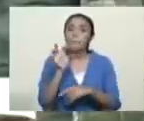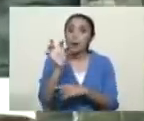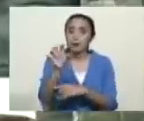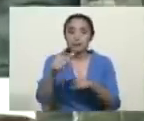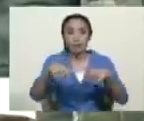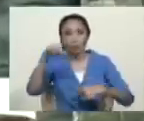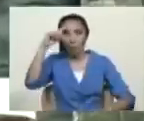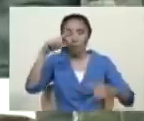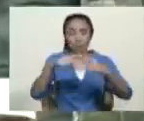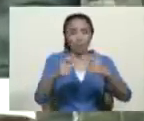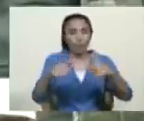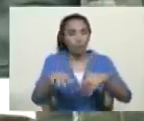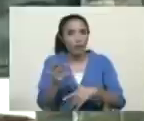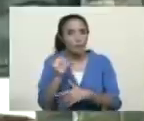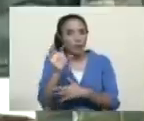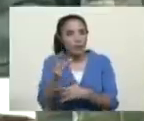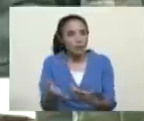quiere